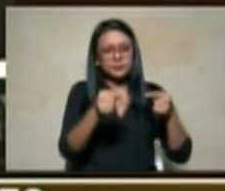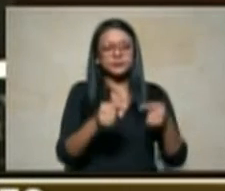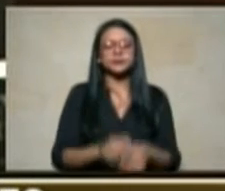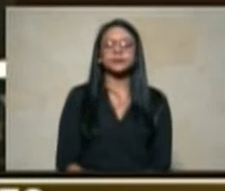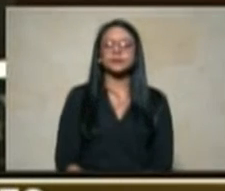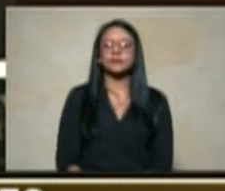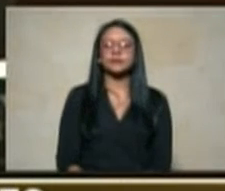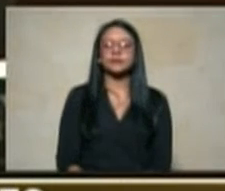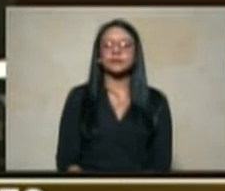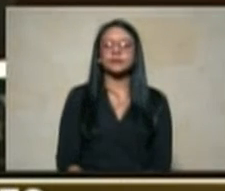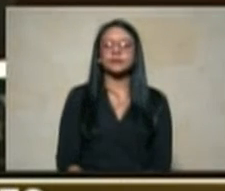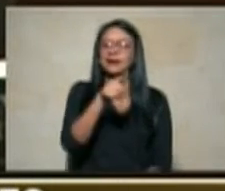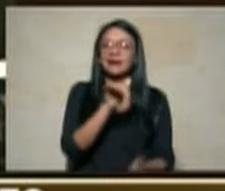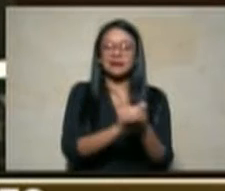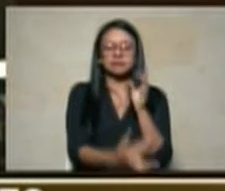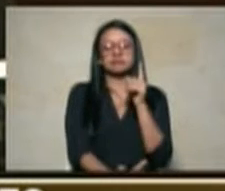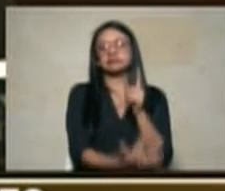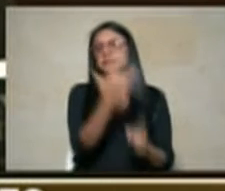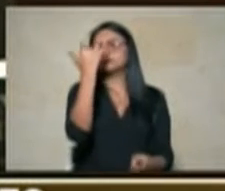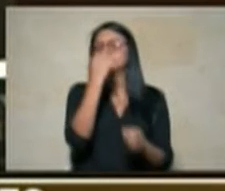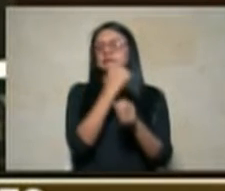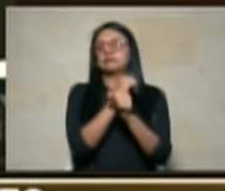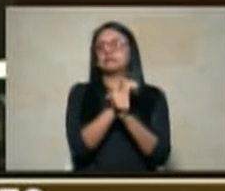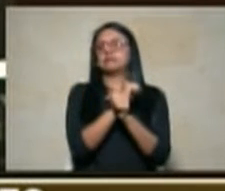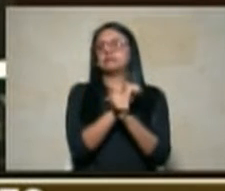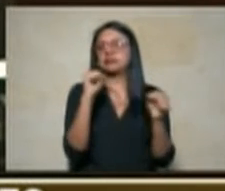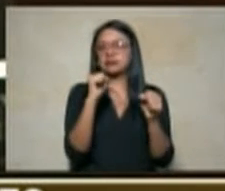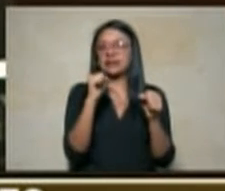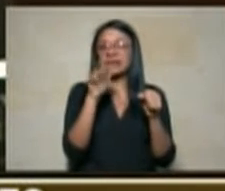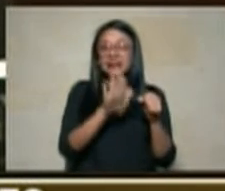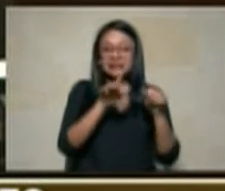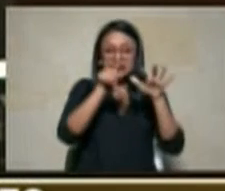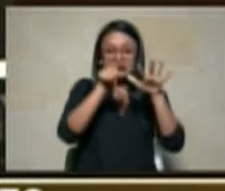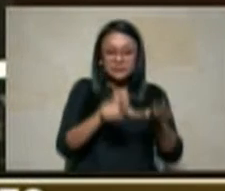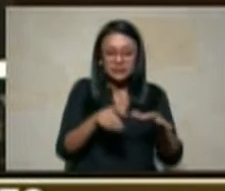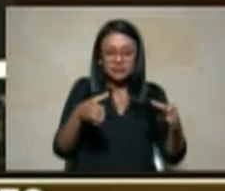Y es posibilitado que este semestre la Comisión de Acusaciones